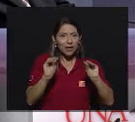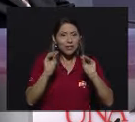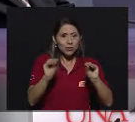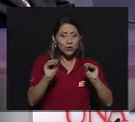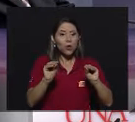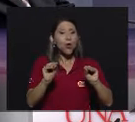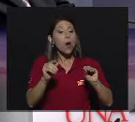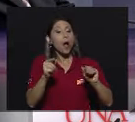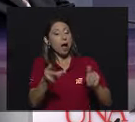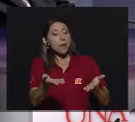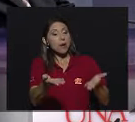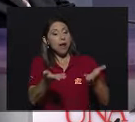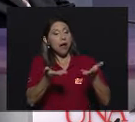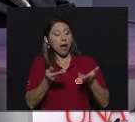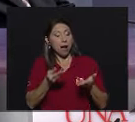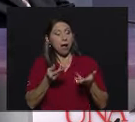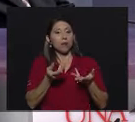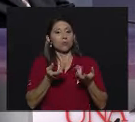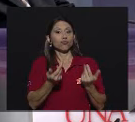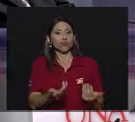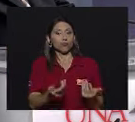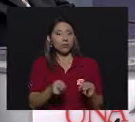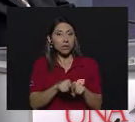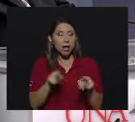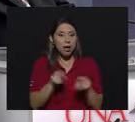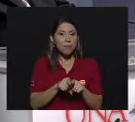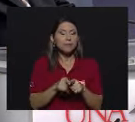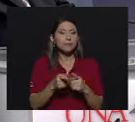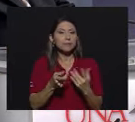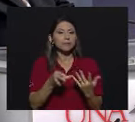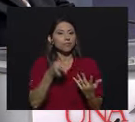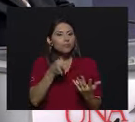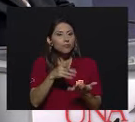definitivamente, además de un referente, debe ser un